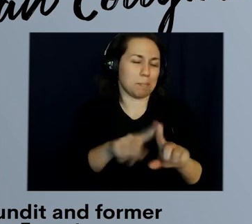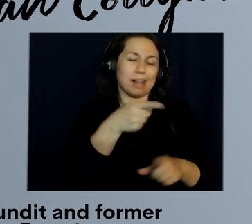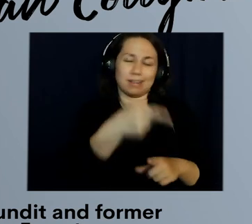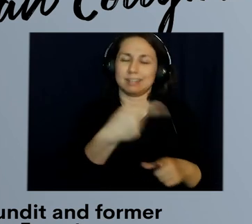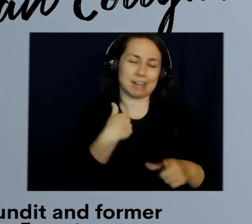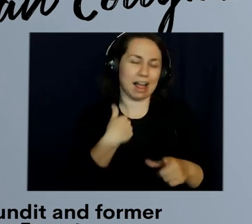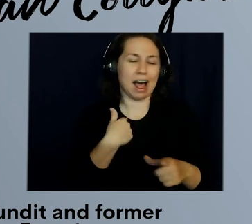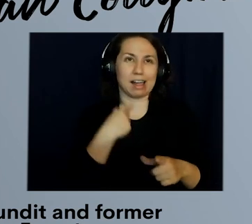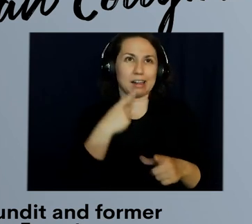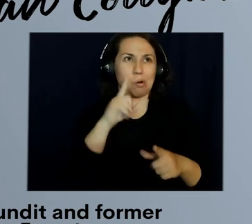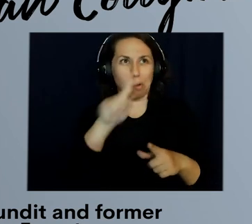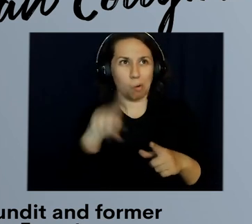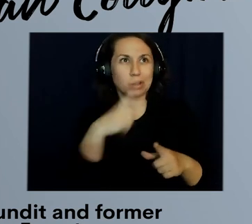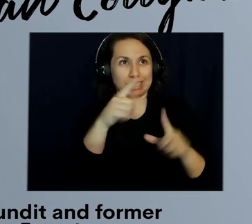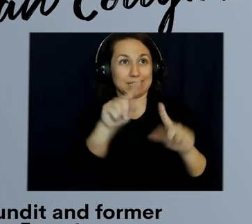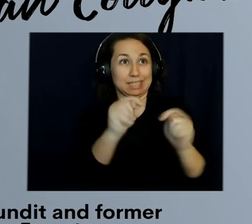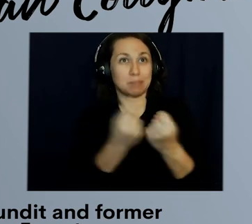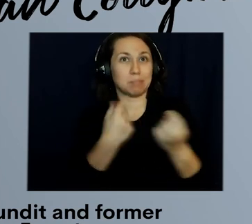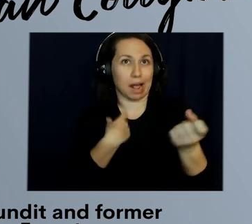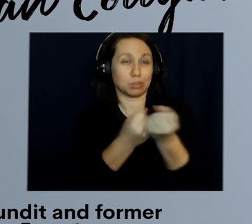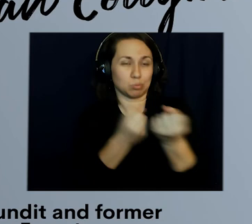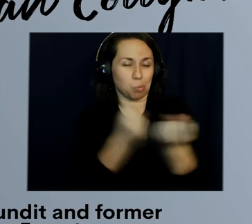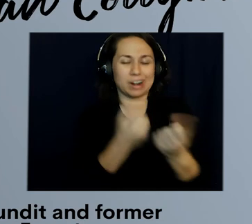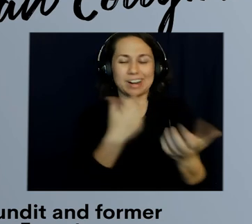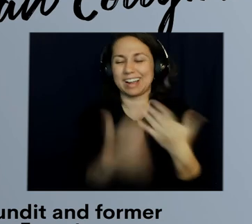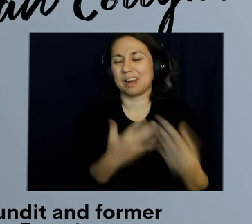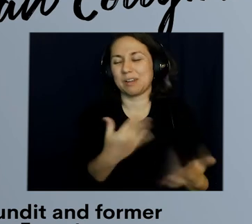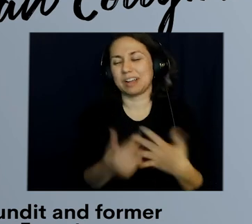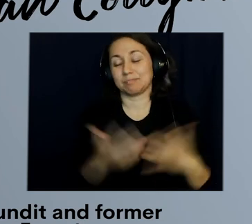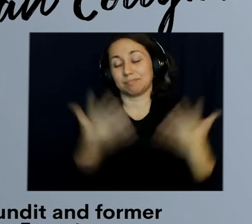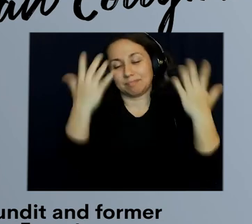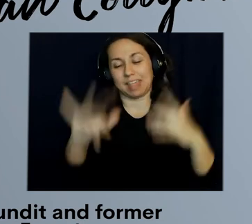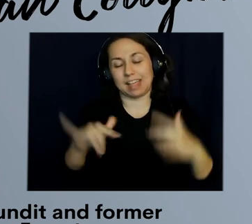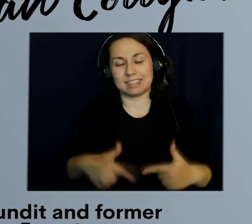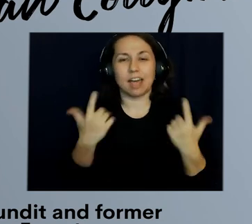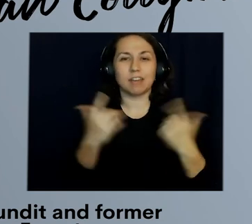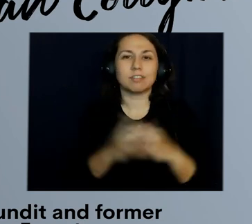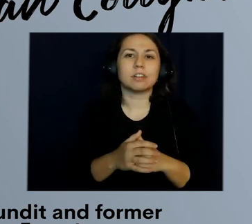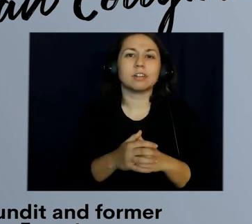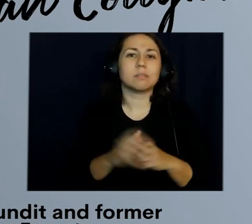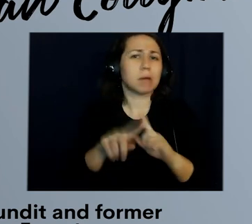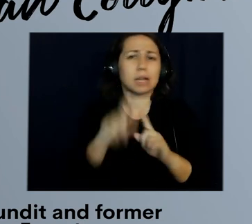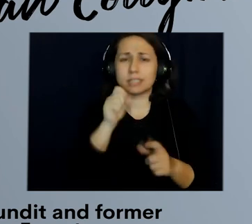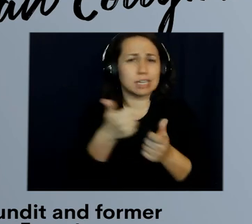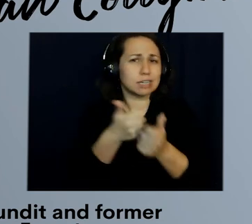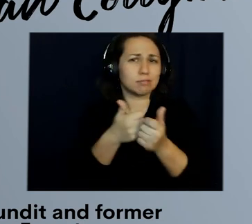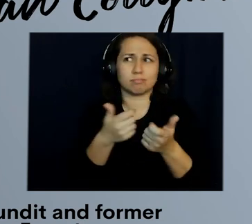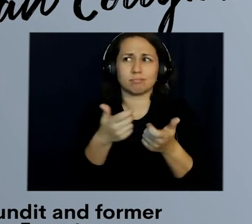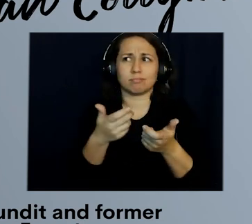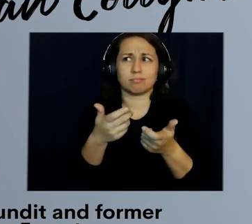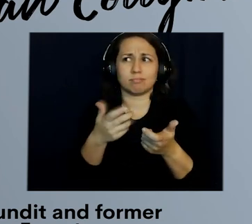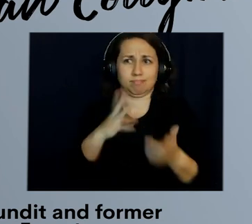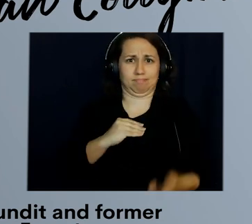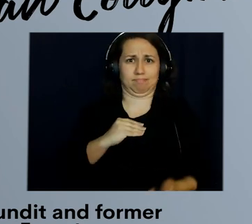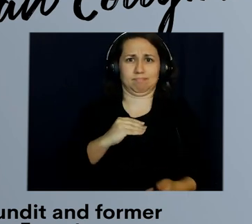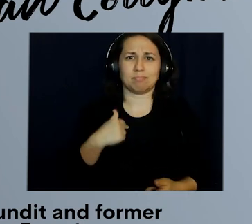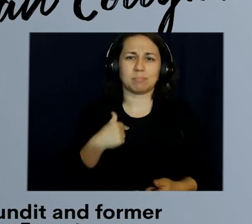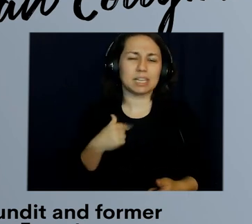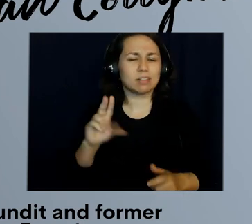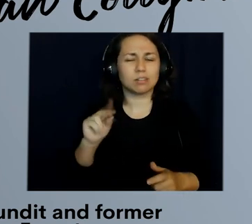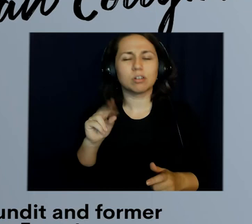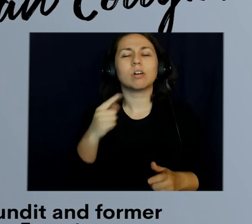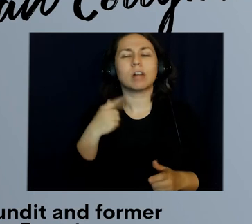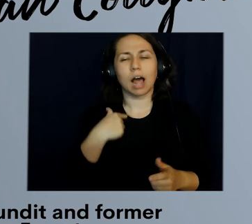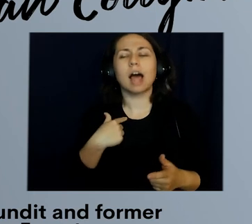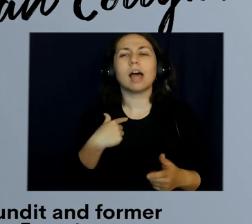viajar. He viajado desde Tokio a Sydney, Los Ángeles, Londres, Moscú, a Johannesburg, con lo que hago.